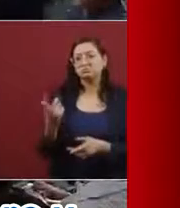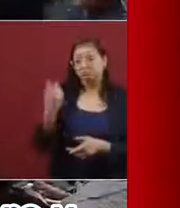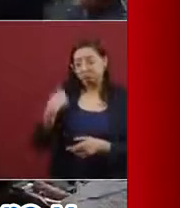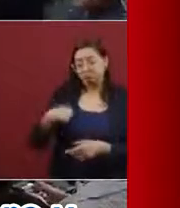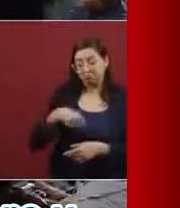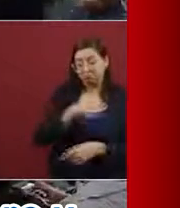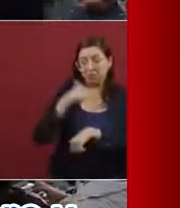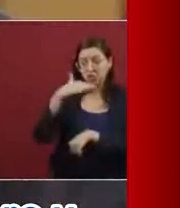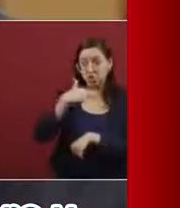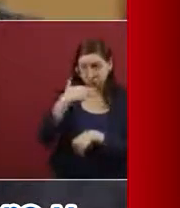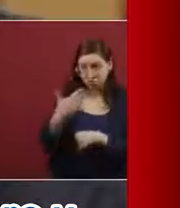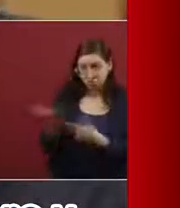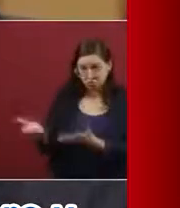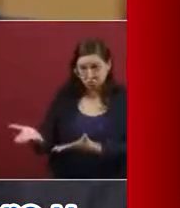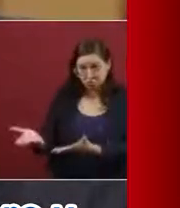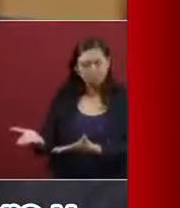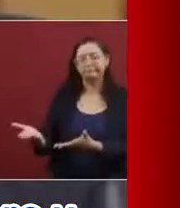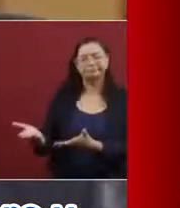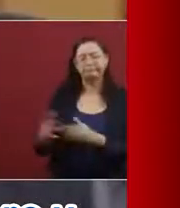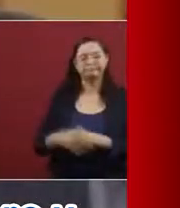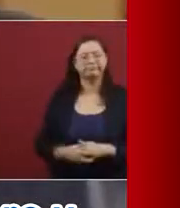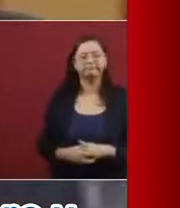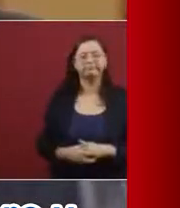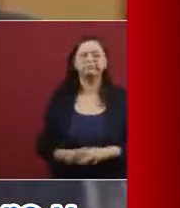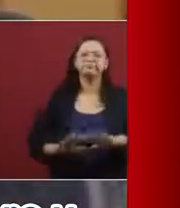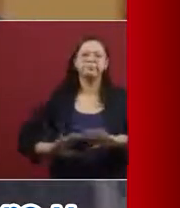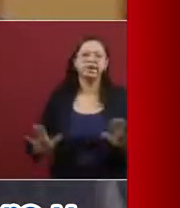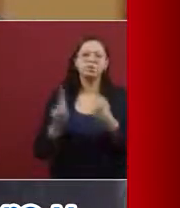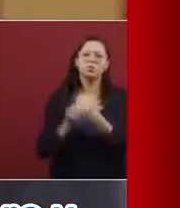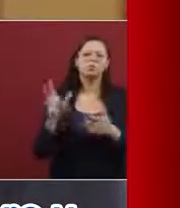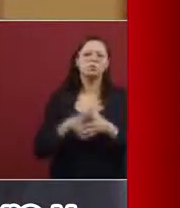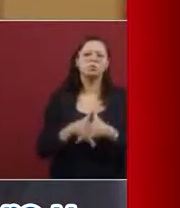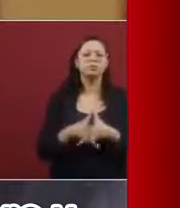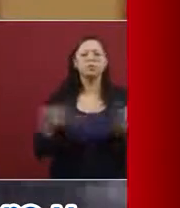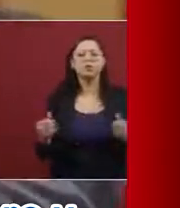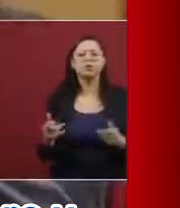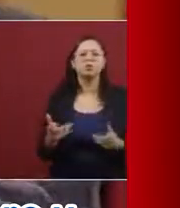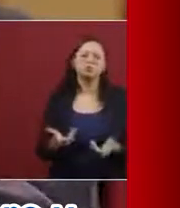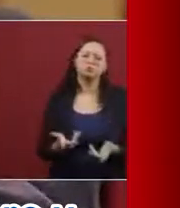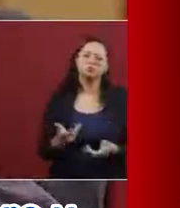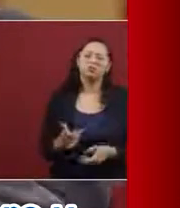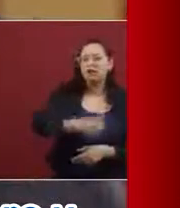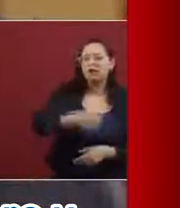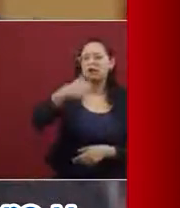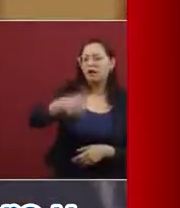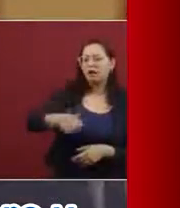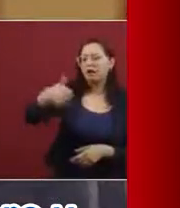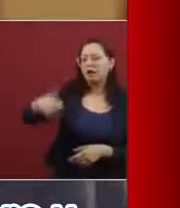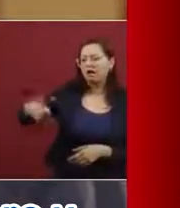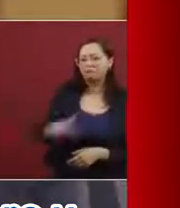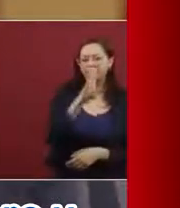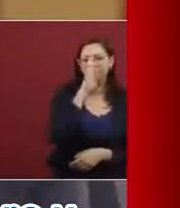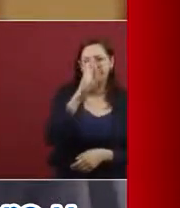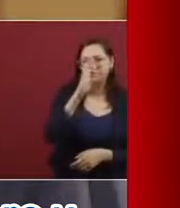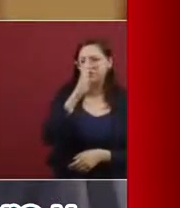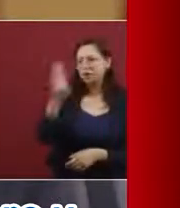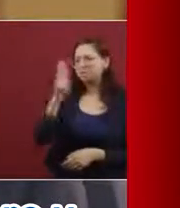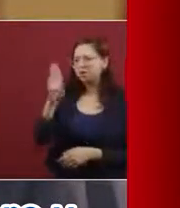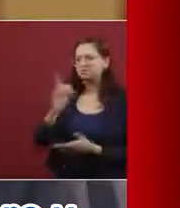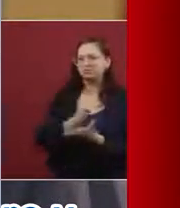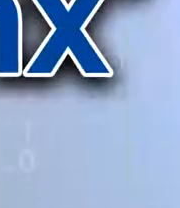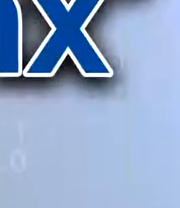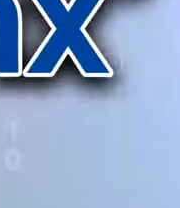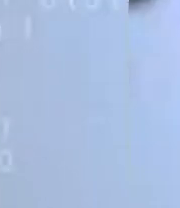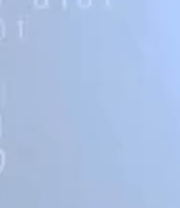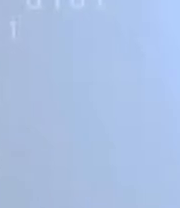tolerar la corrupción. Entonces, para que no haya problemas, se va a entregar el apoyo de manera directa al